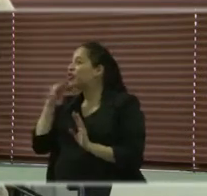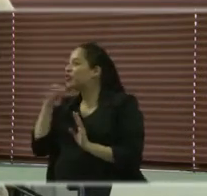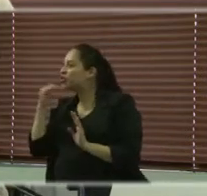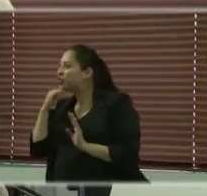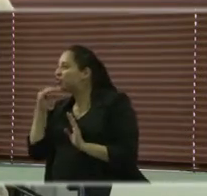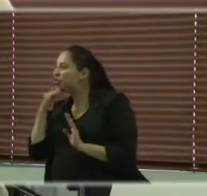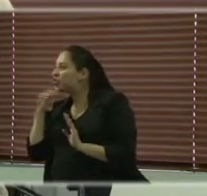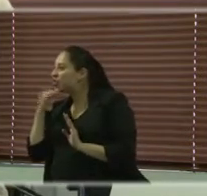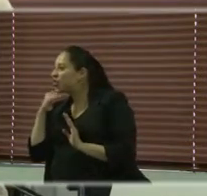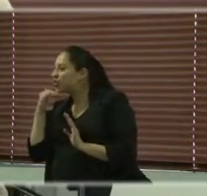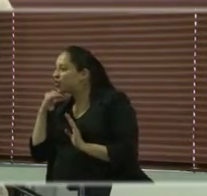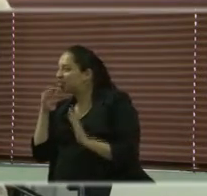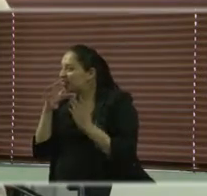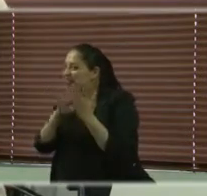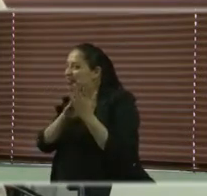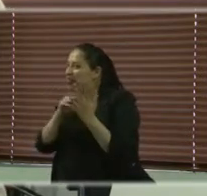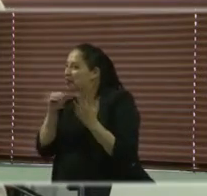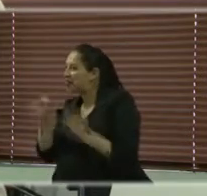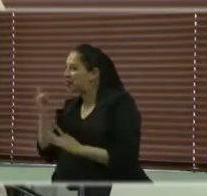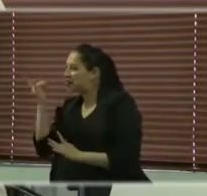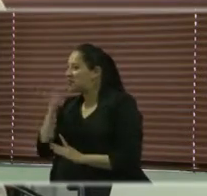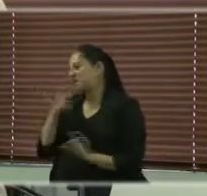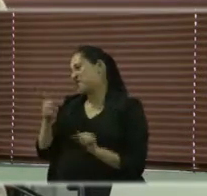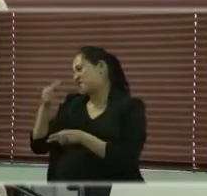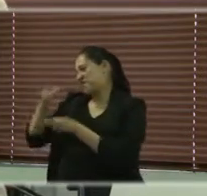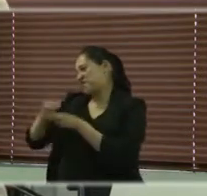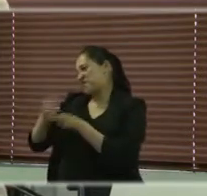creo que no mi nombre no es tan común